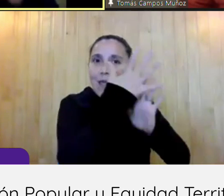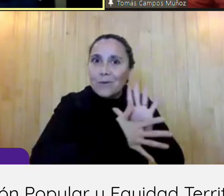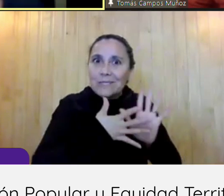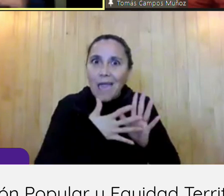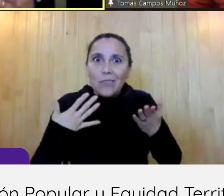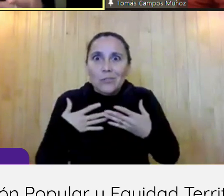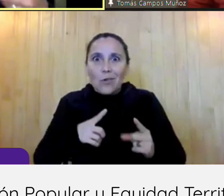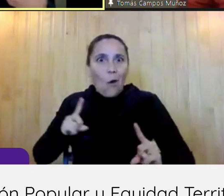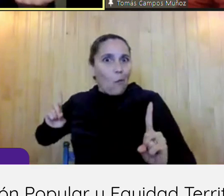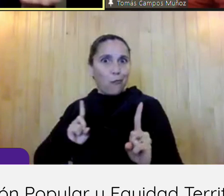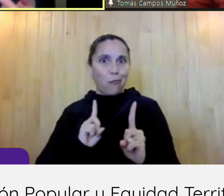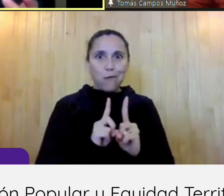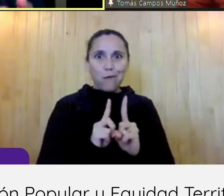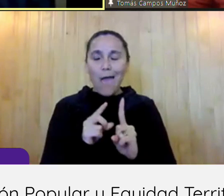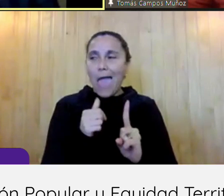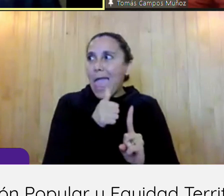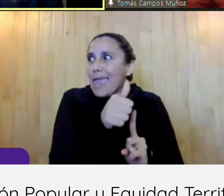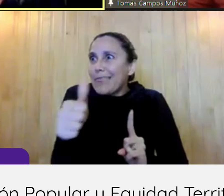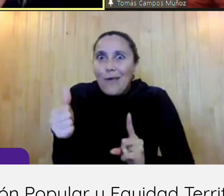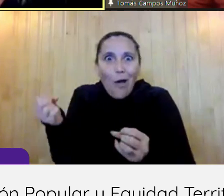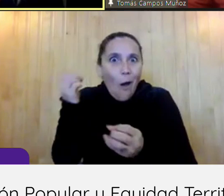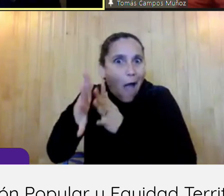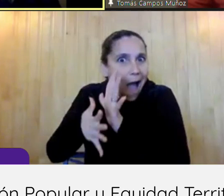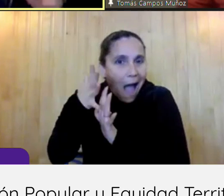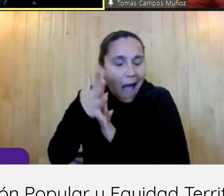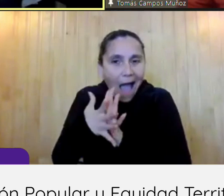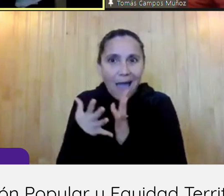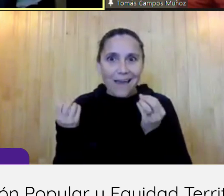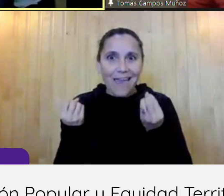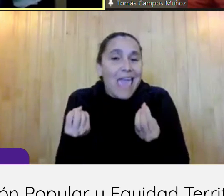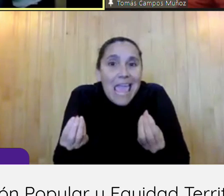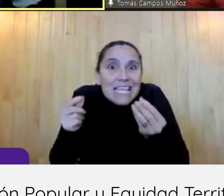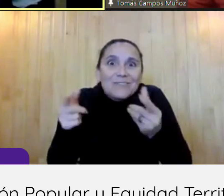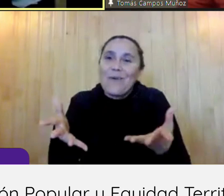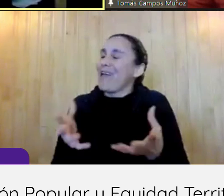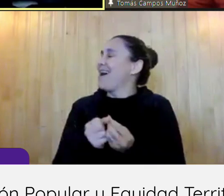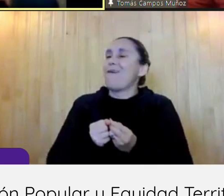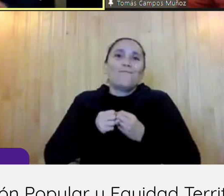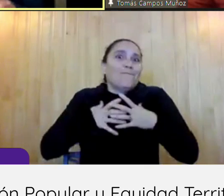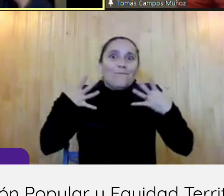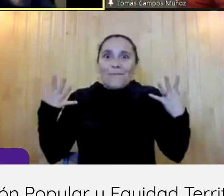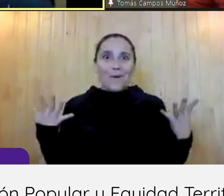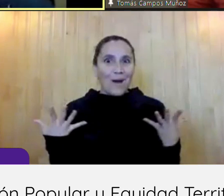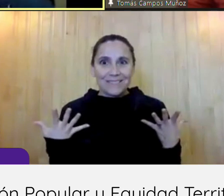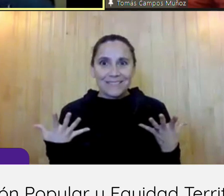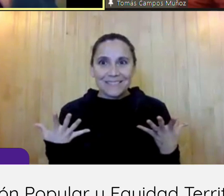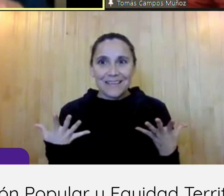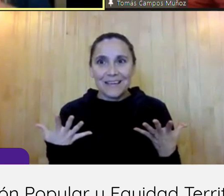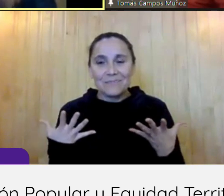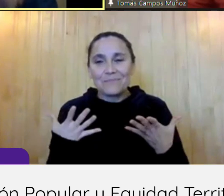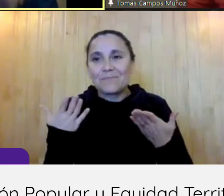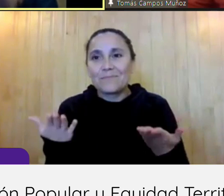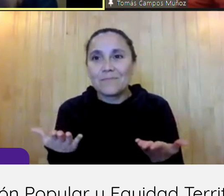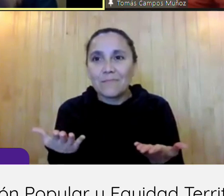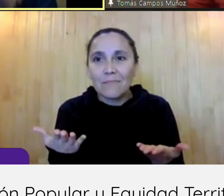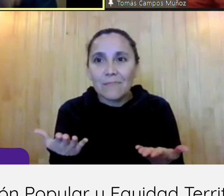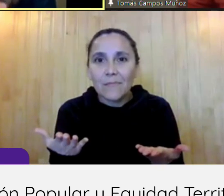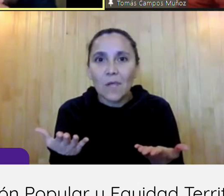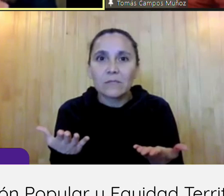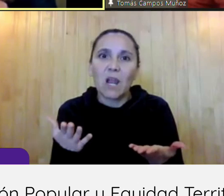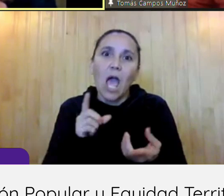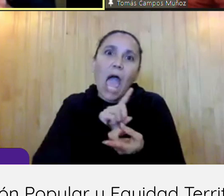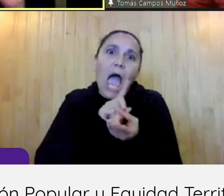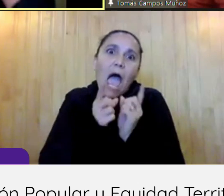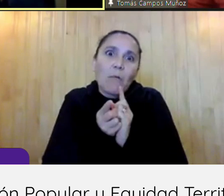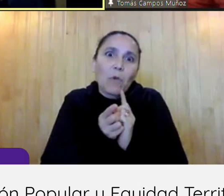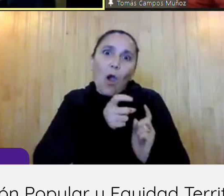lengua de señas básica, pero una persona sorda podía ir 4 años capacitando a los funcionarios. Cambio de gobierno,